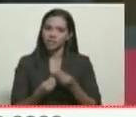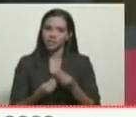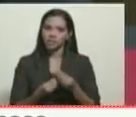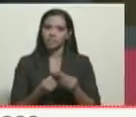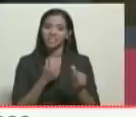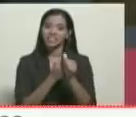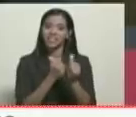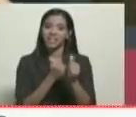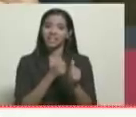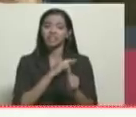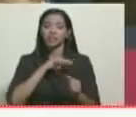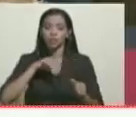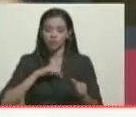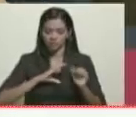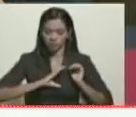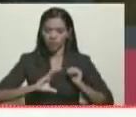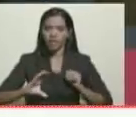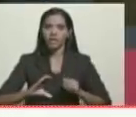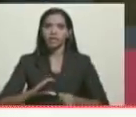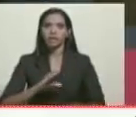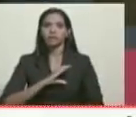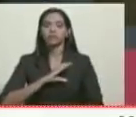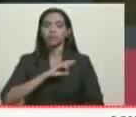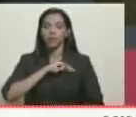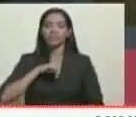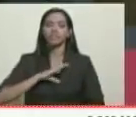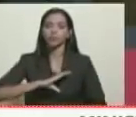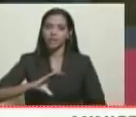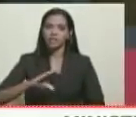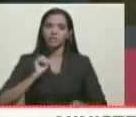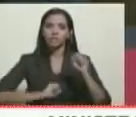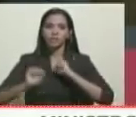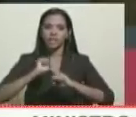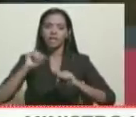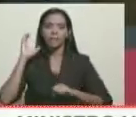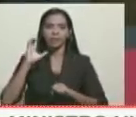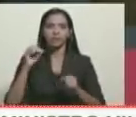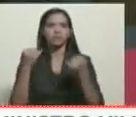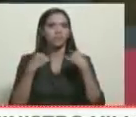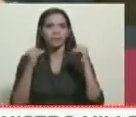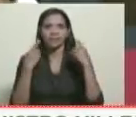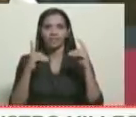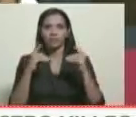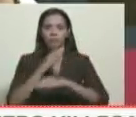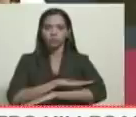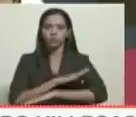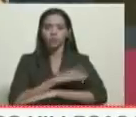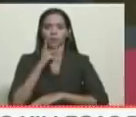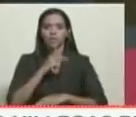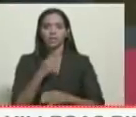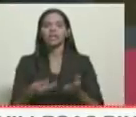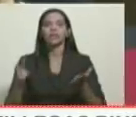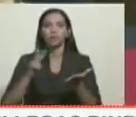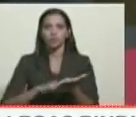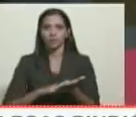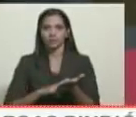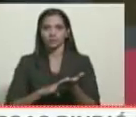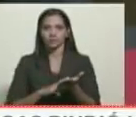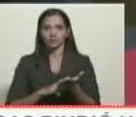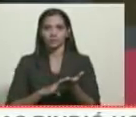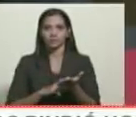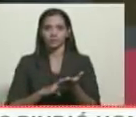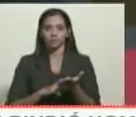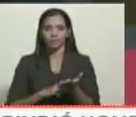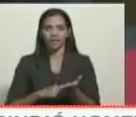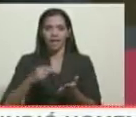está nuestra soberanía, defender nuestra patria independientemente de posiciones políticas y volver a la